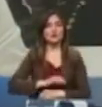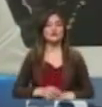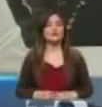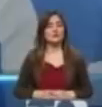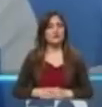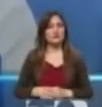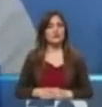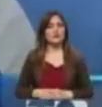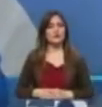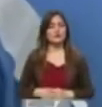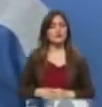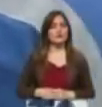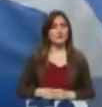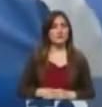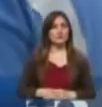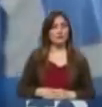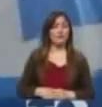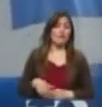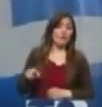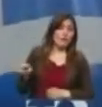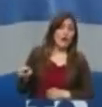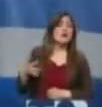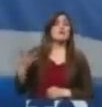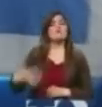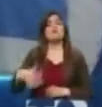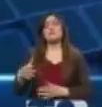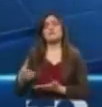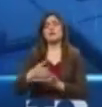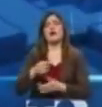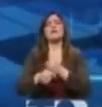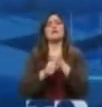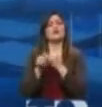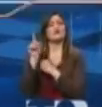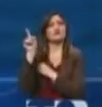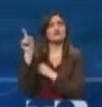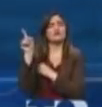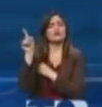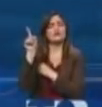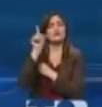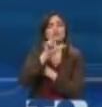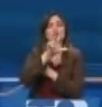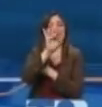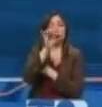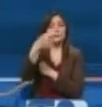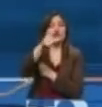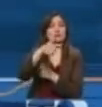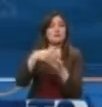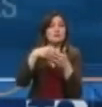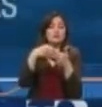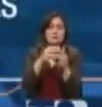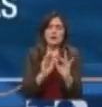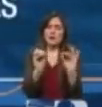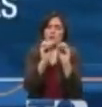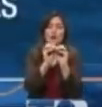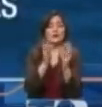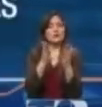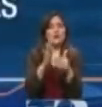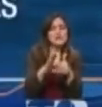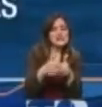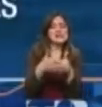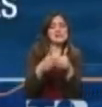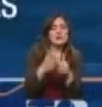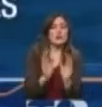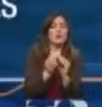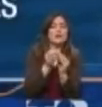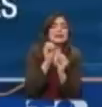la recaudación. La empresa pública metropolitana de aseo recauda anualmente 38 millones de dólares y con el incremento en la tasa se